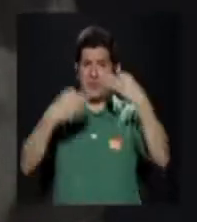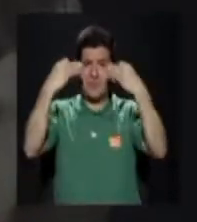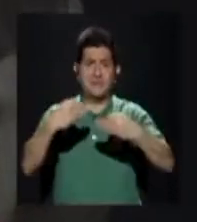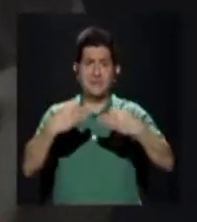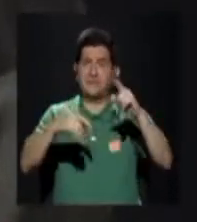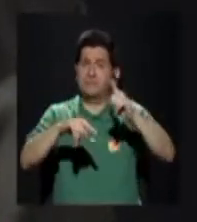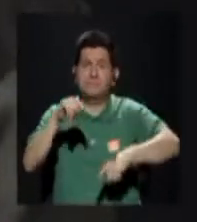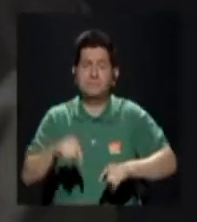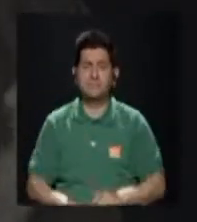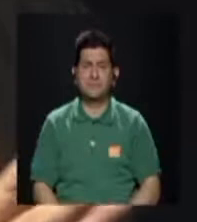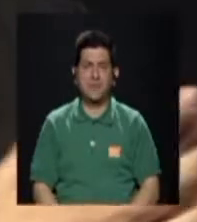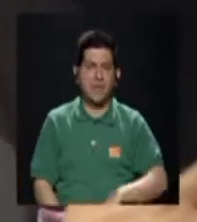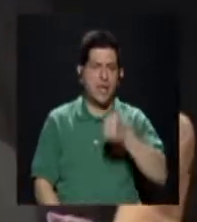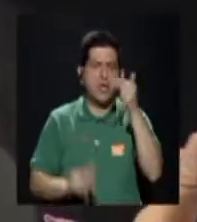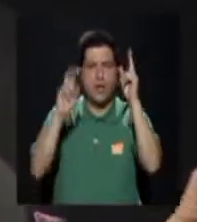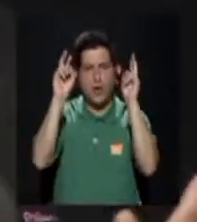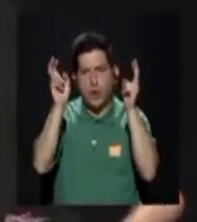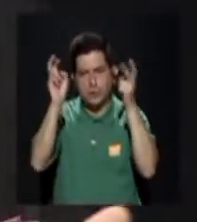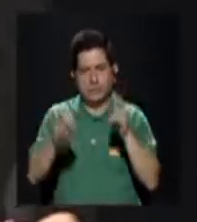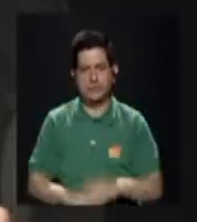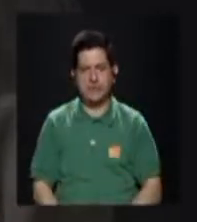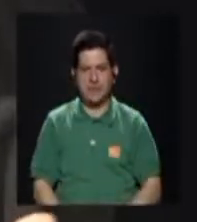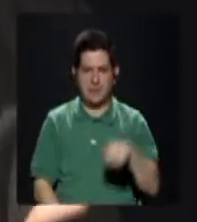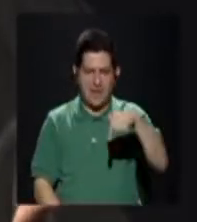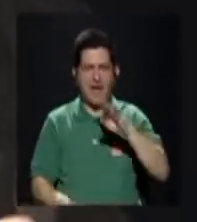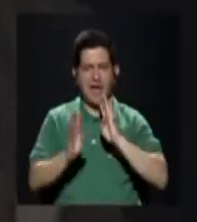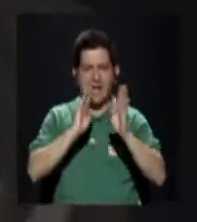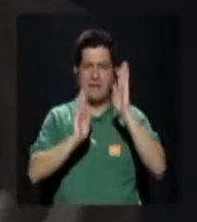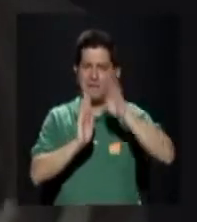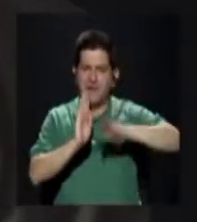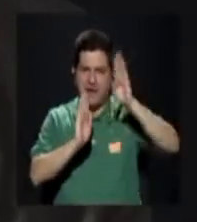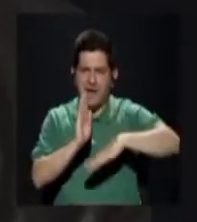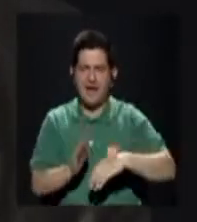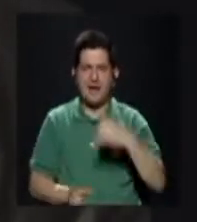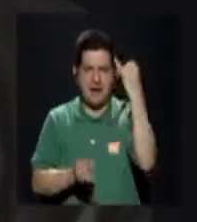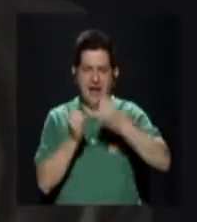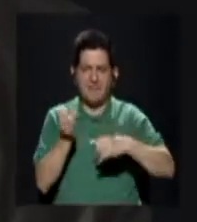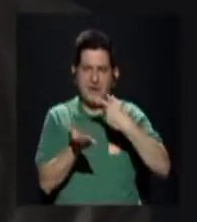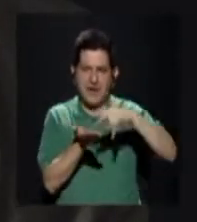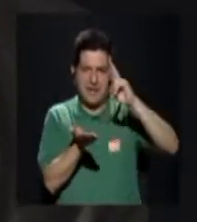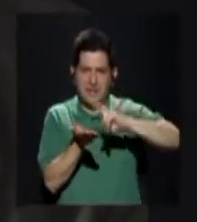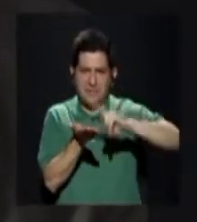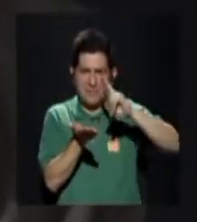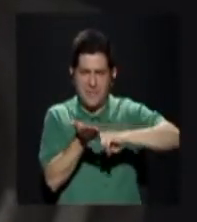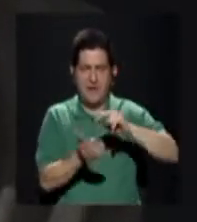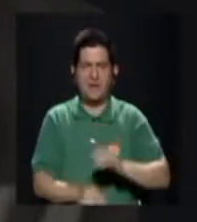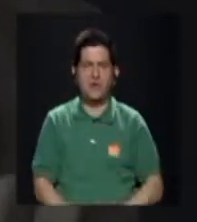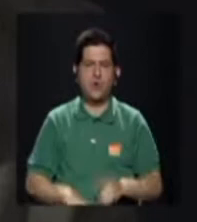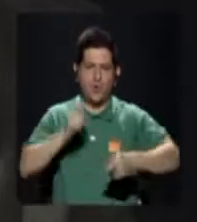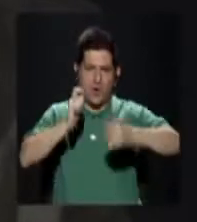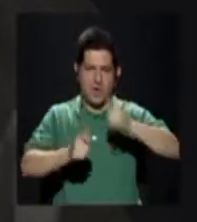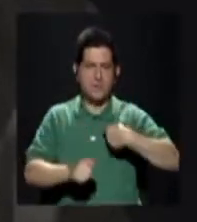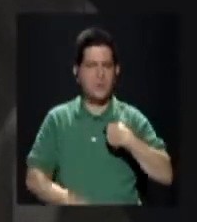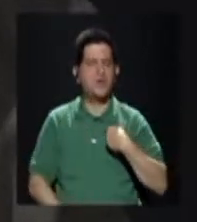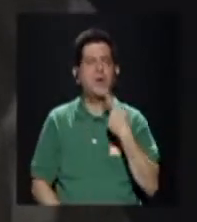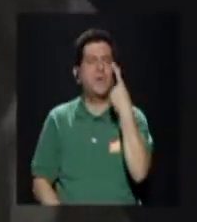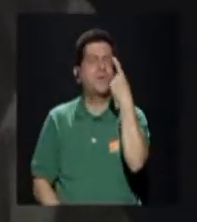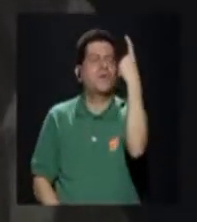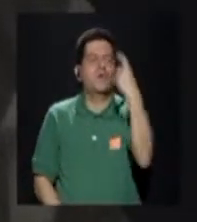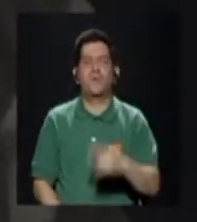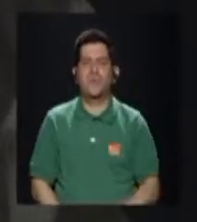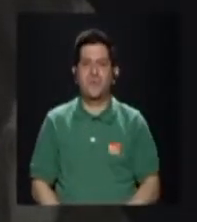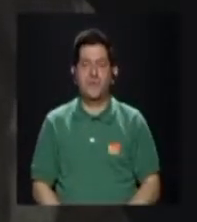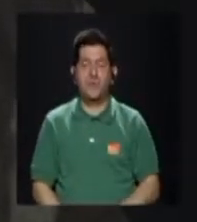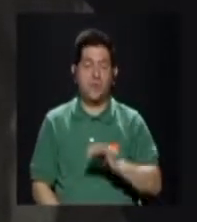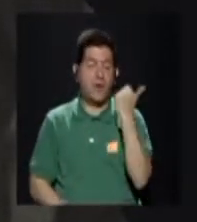vengo por otro tema. Aquí cuando hablamos de descuentos en esta época de cierre fiscal, en septiembre, y uno va ilusionado como se